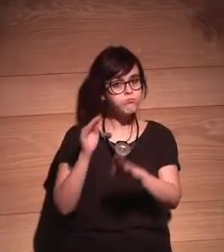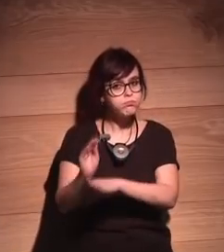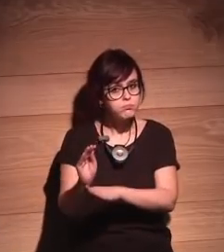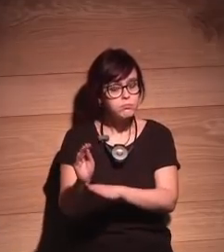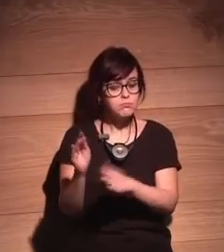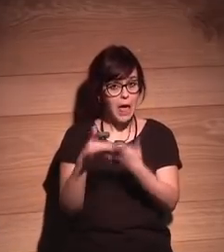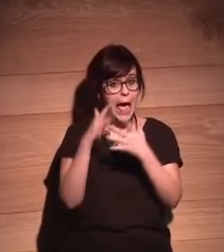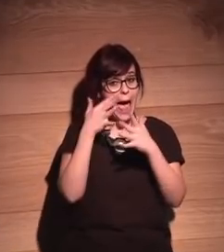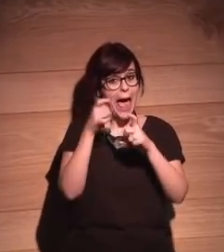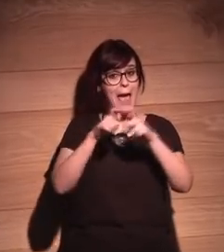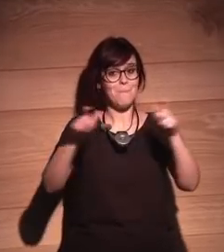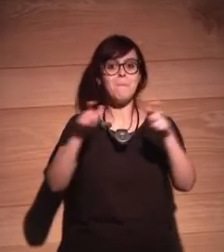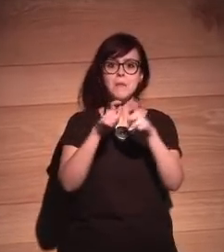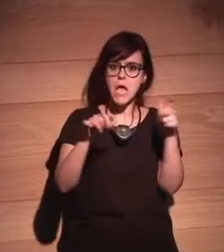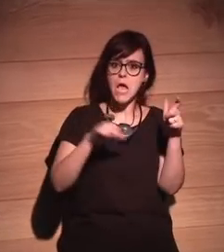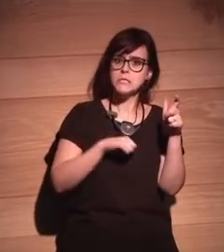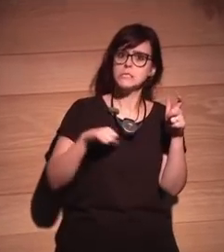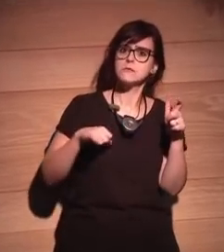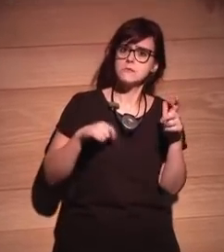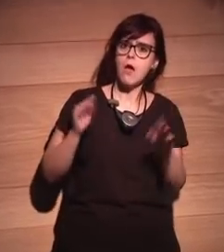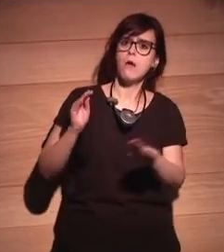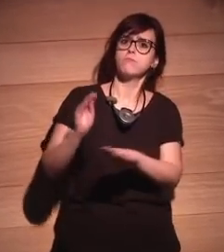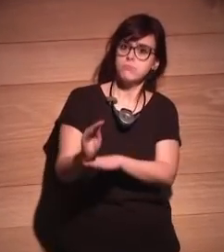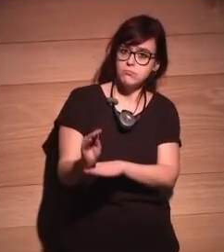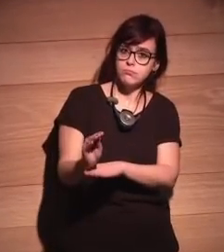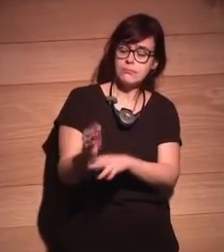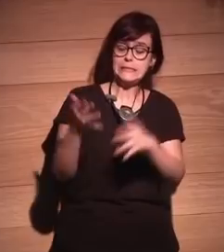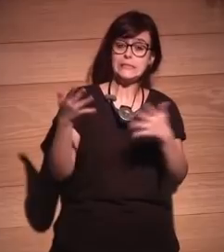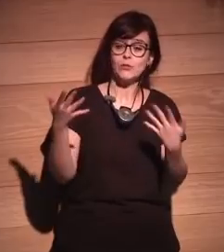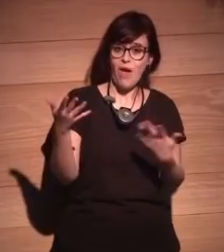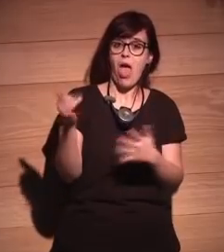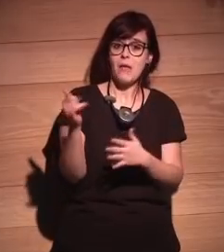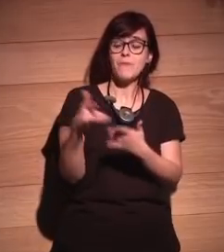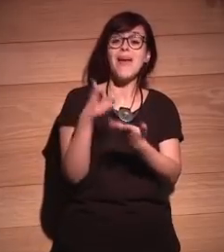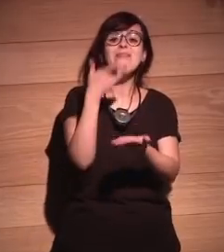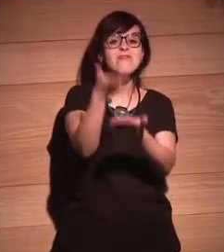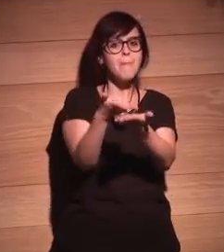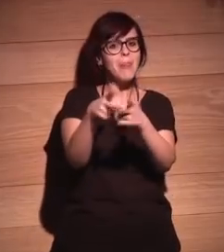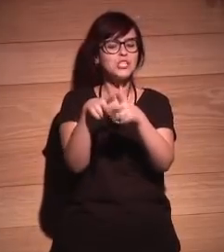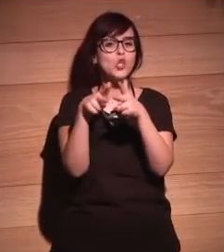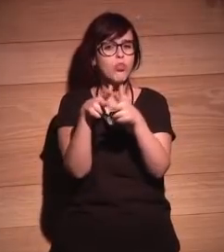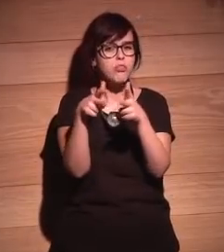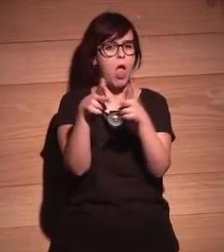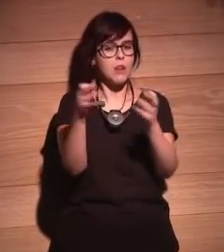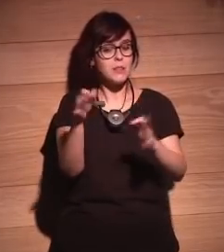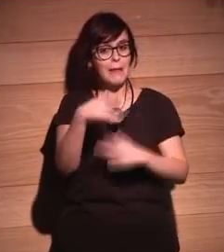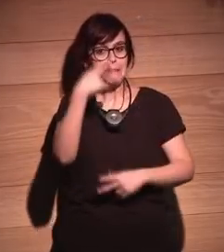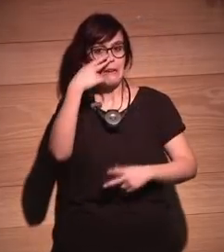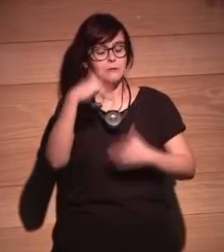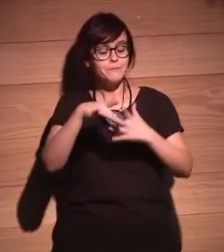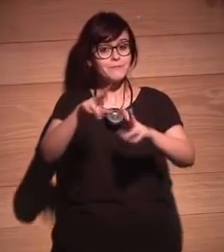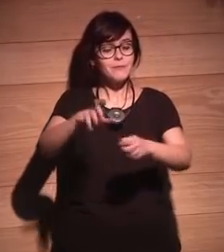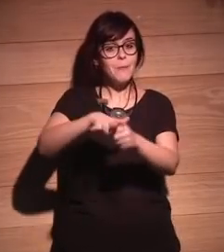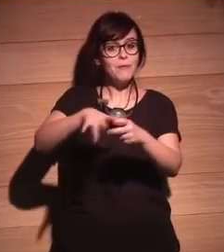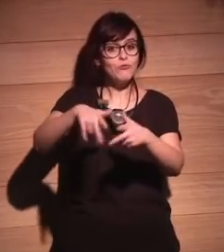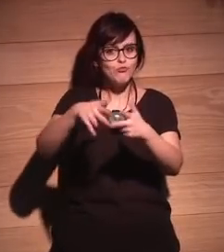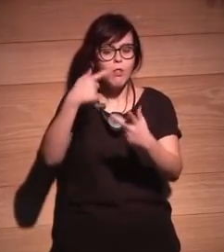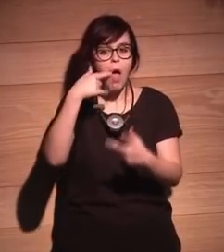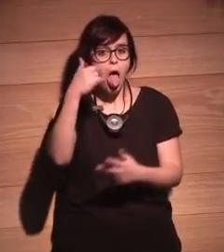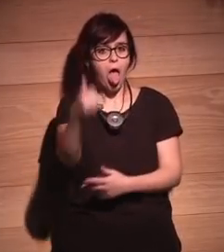pero son empresas, sorprendentemente, porque efectivamente existe la demanda social. O sea, no es un problema de demanda social, de que no